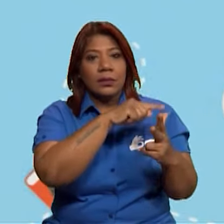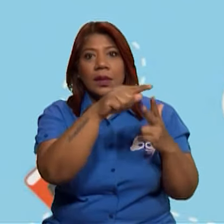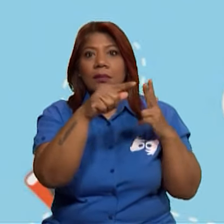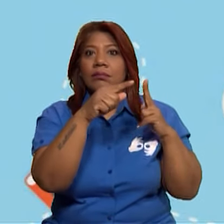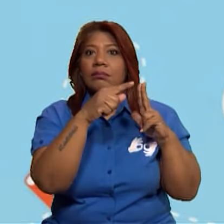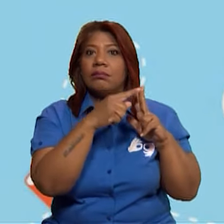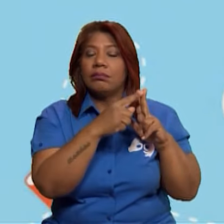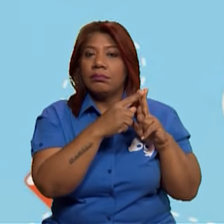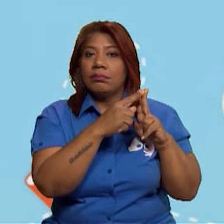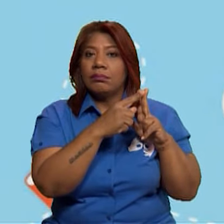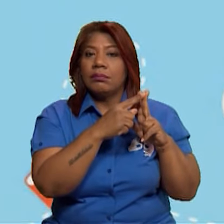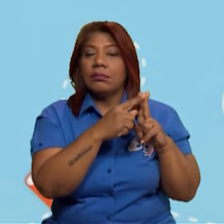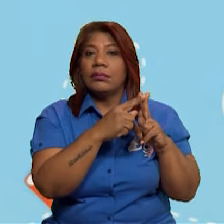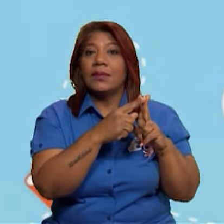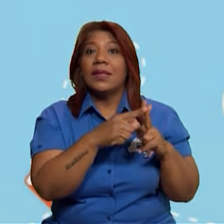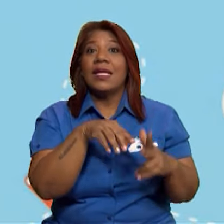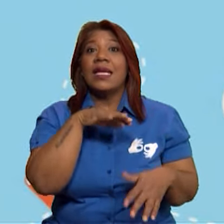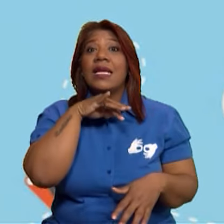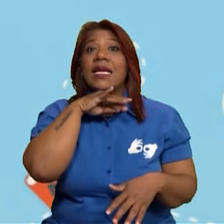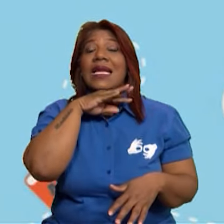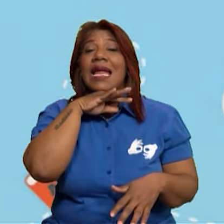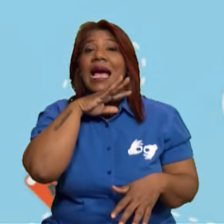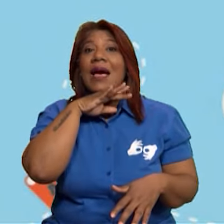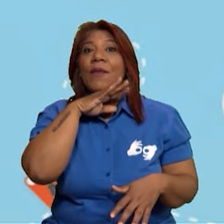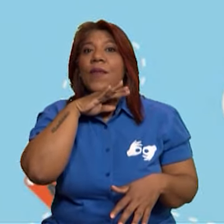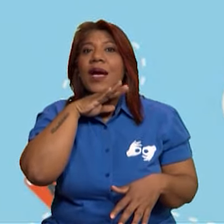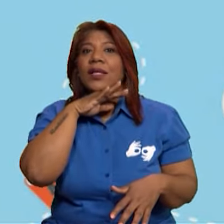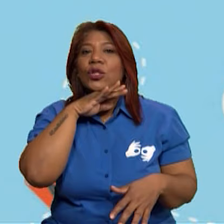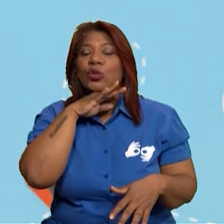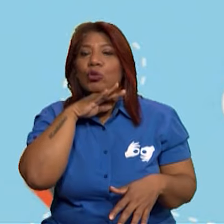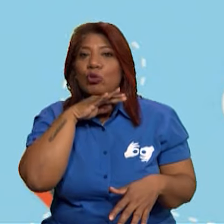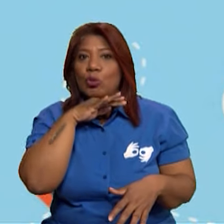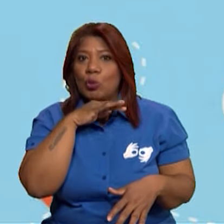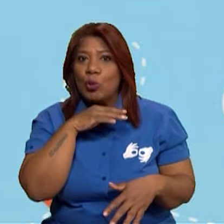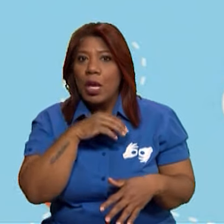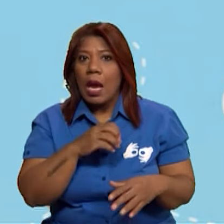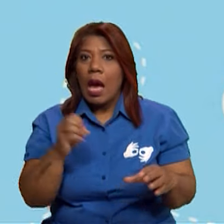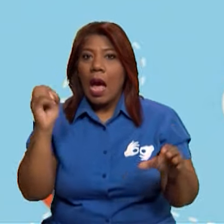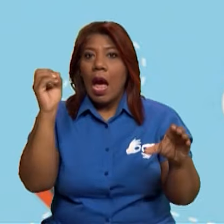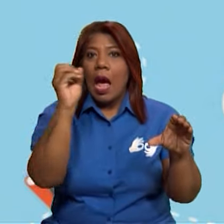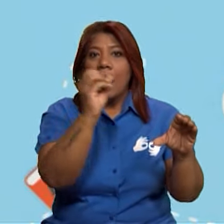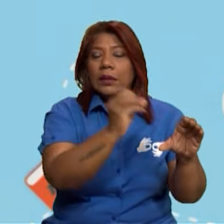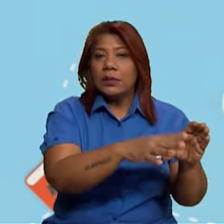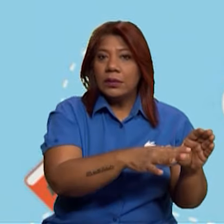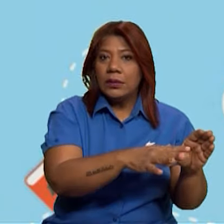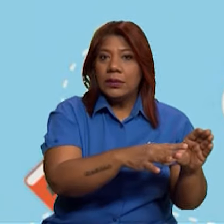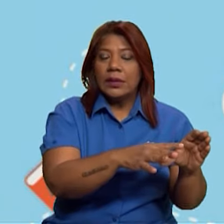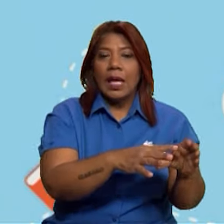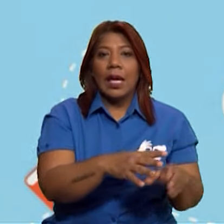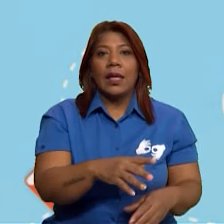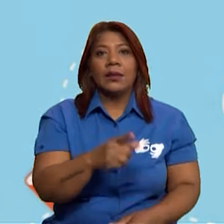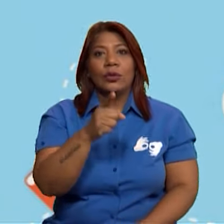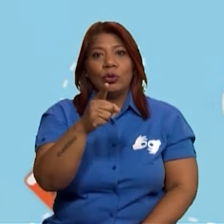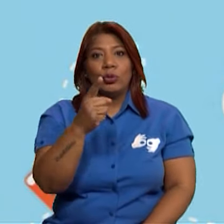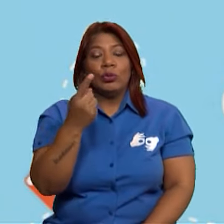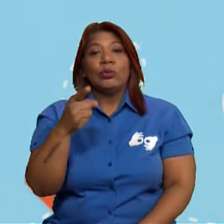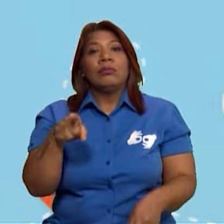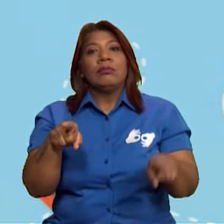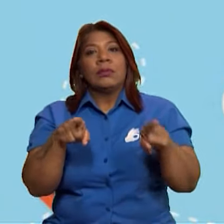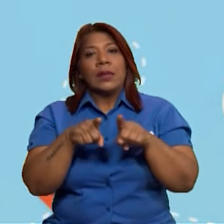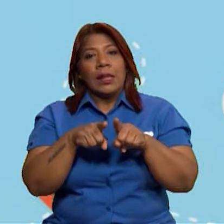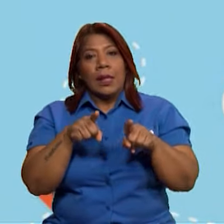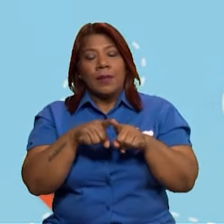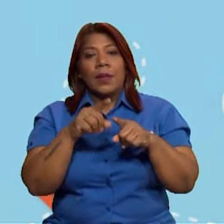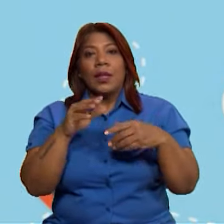basura. Yo diría ayudar en casa, ¿ok? Debes aprender a ayudar en casa, a recoger la